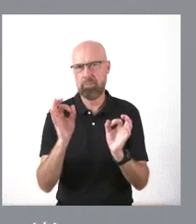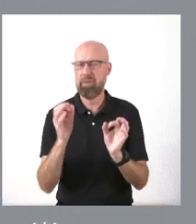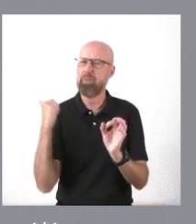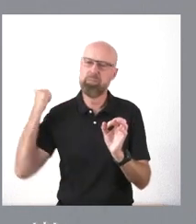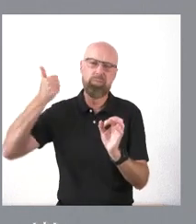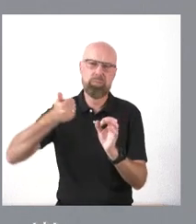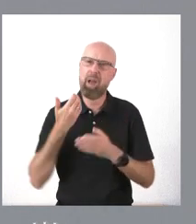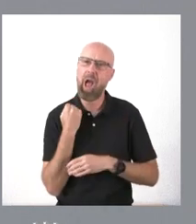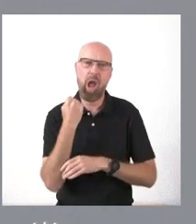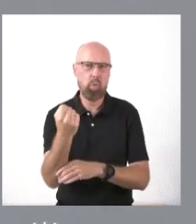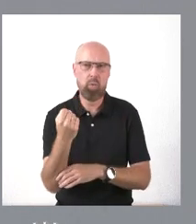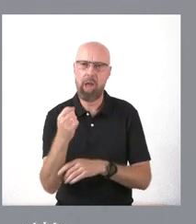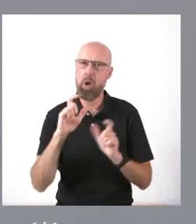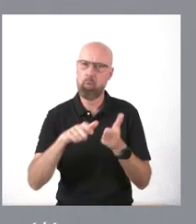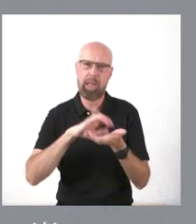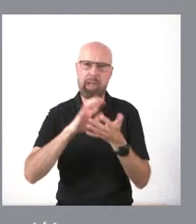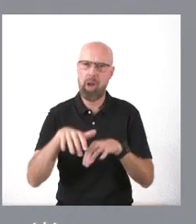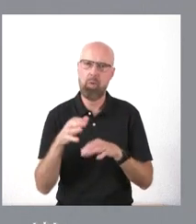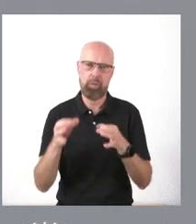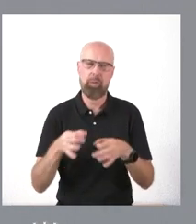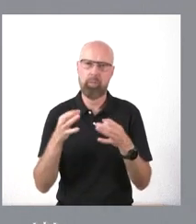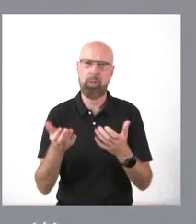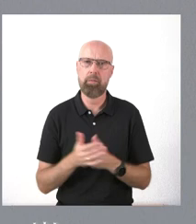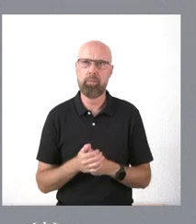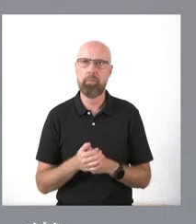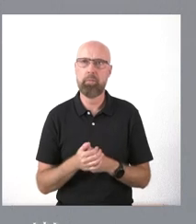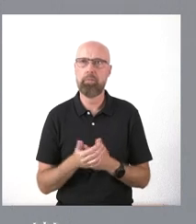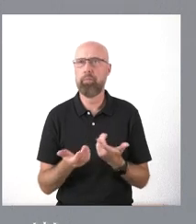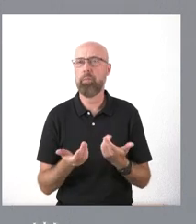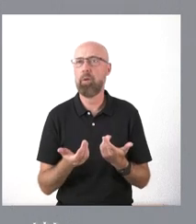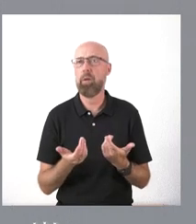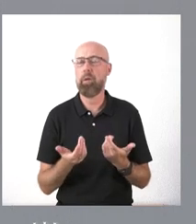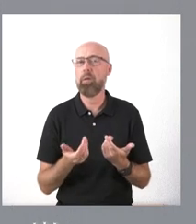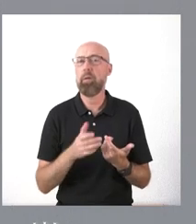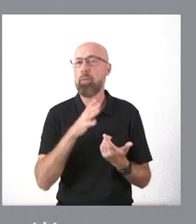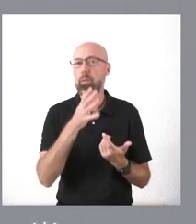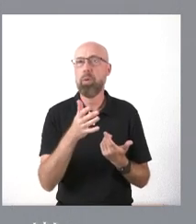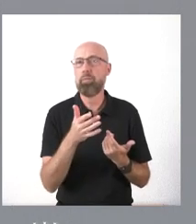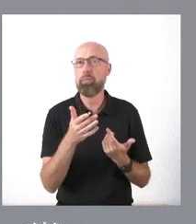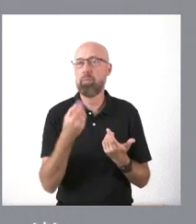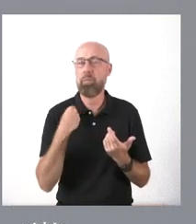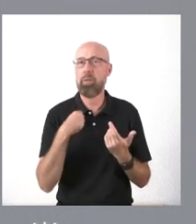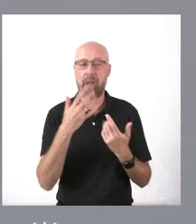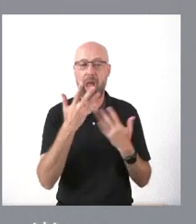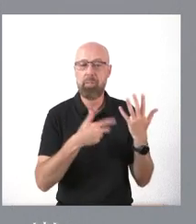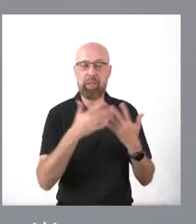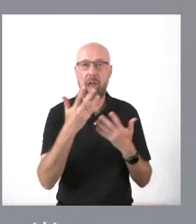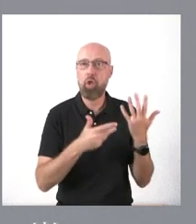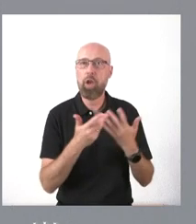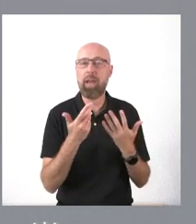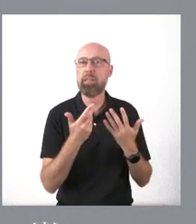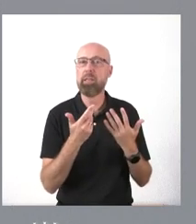en la parte que nos corresponde con mitad de las administraciones que han sido objeto de mirada por parte